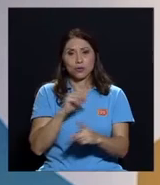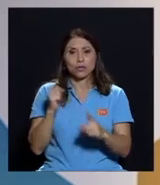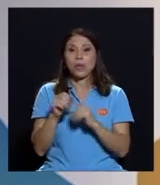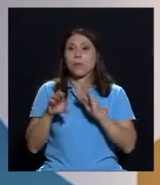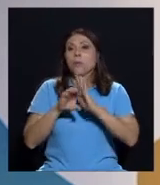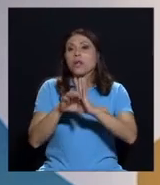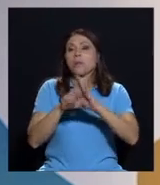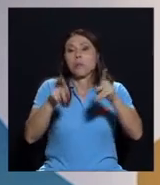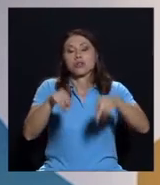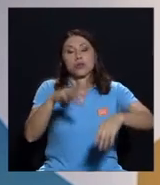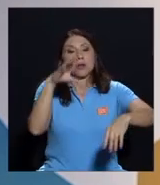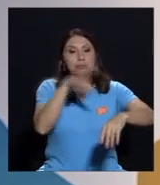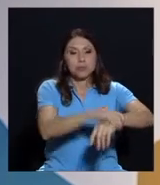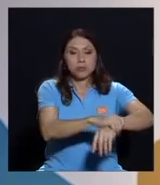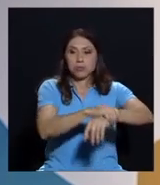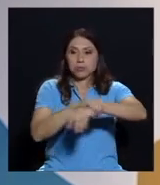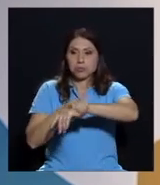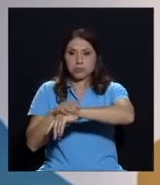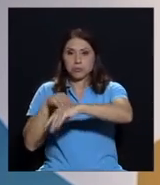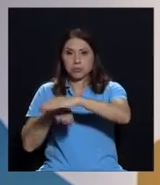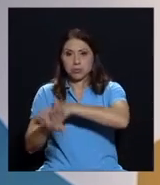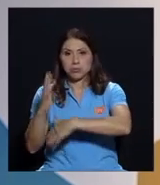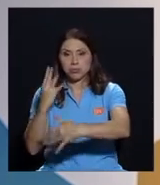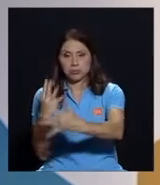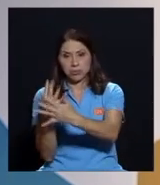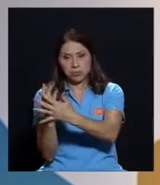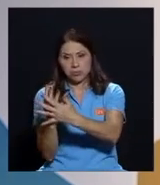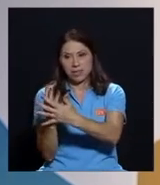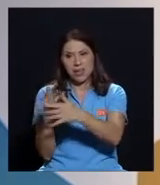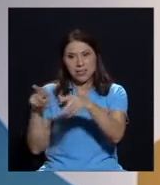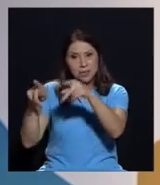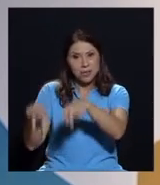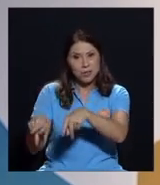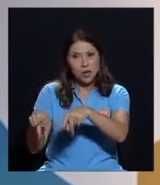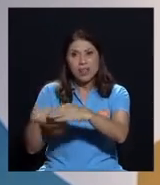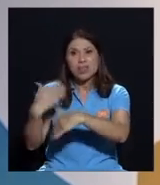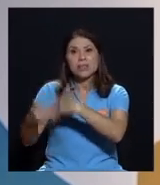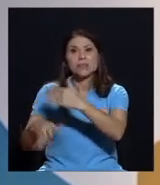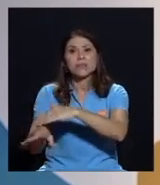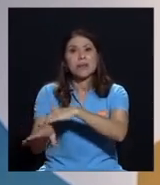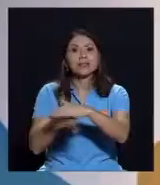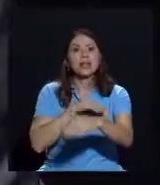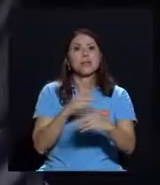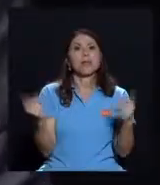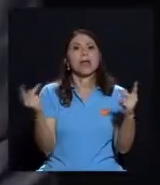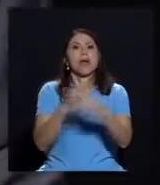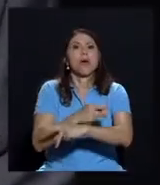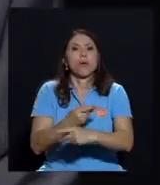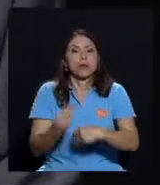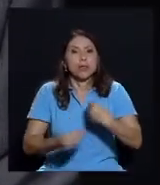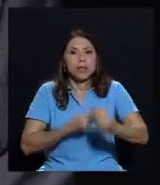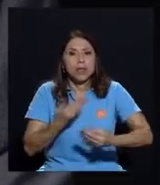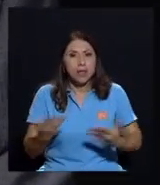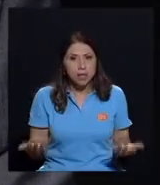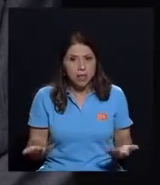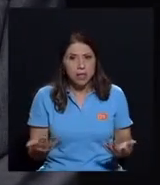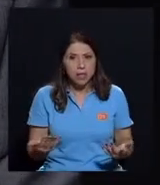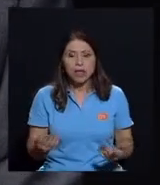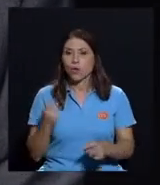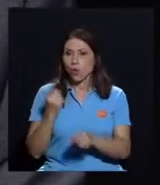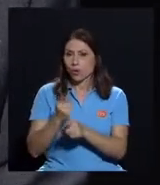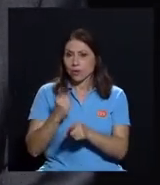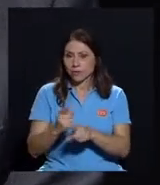a llevar una pena en el sistema carcelario no va a salir más bien peor de como entró correcto pero yo ahí tengo una preocupación